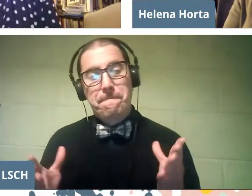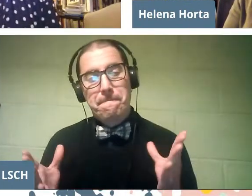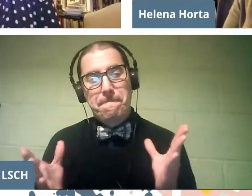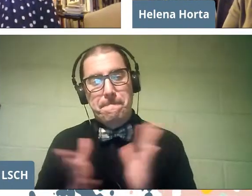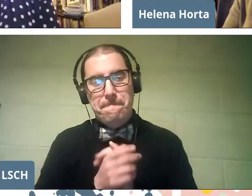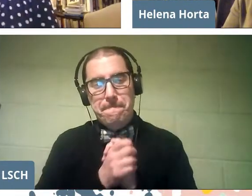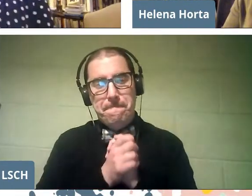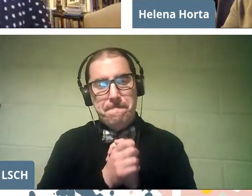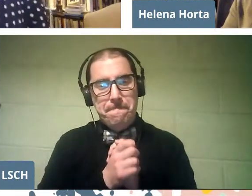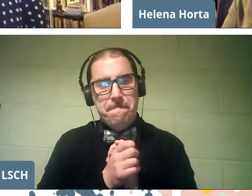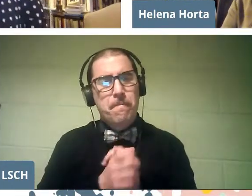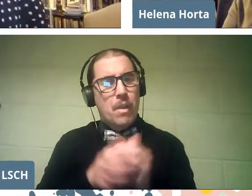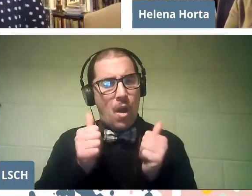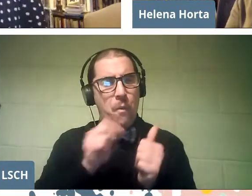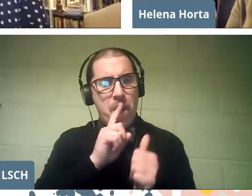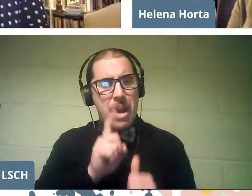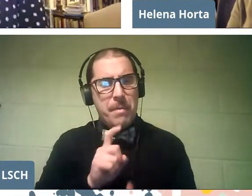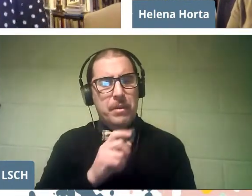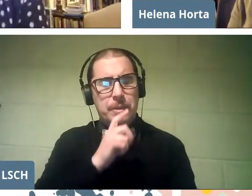Sí, buena la pregunta.